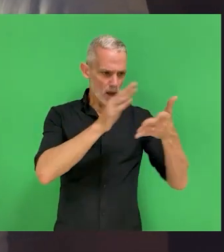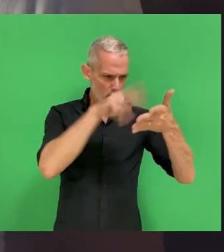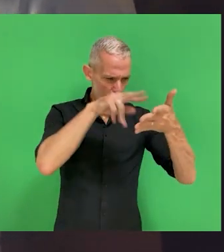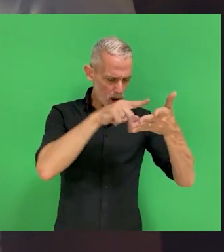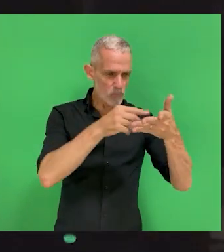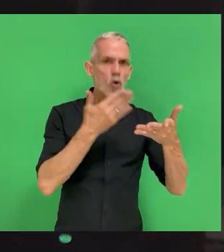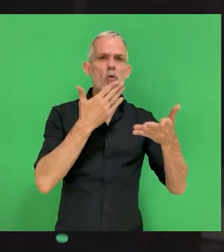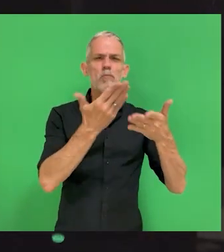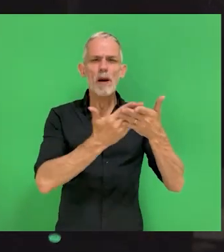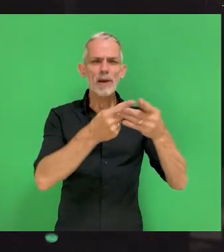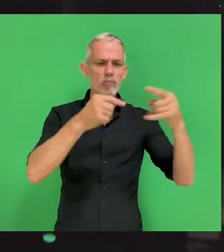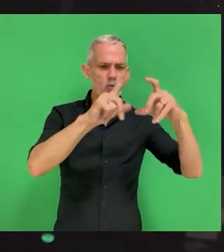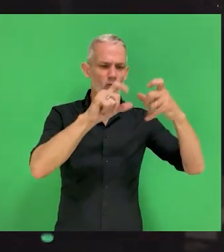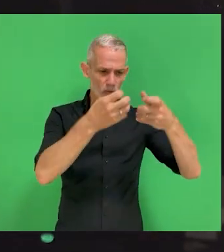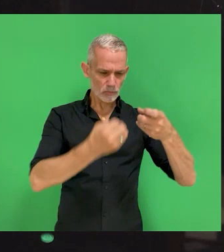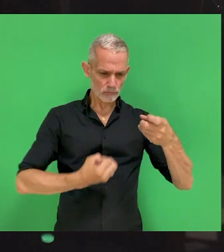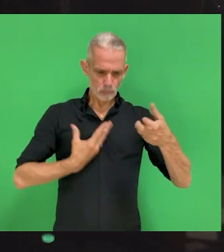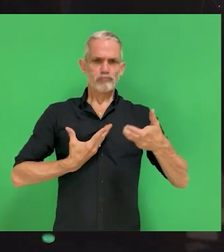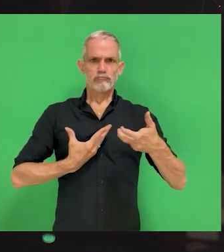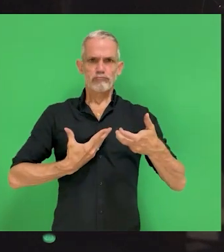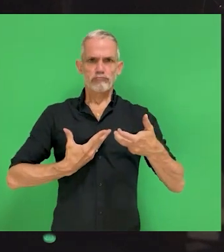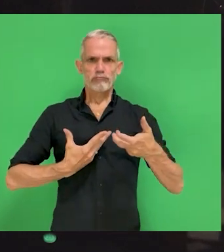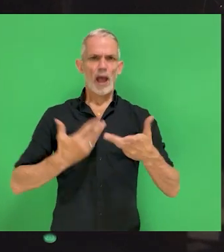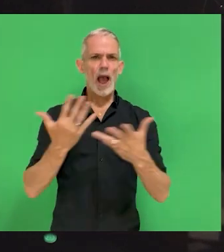o un documento.